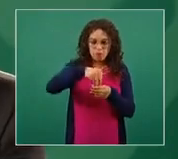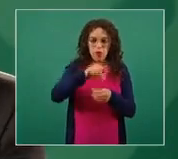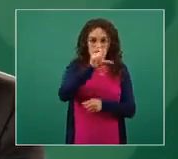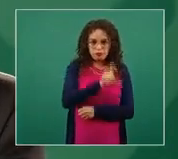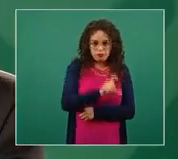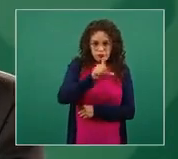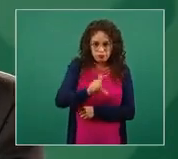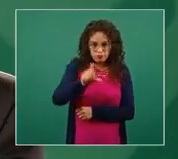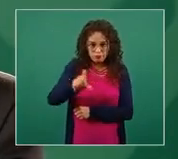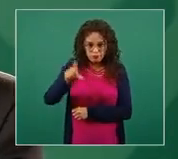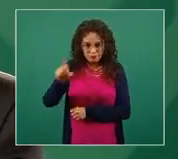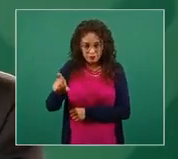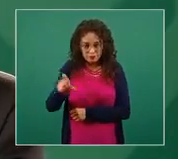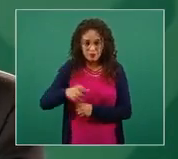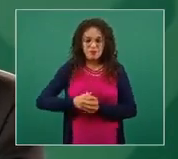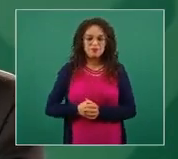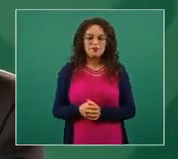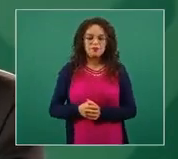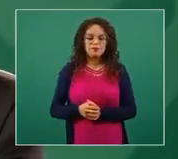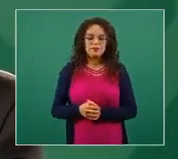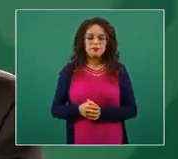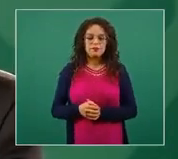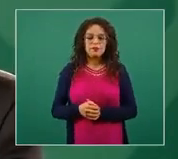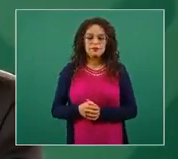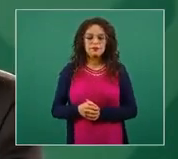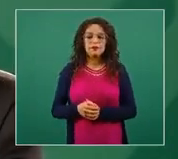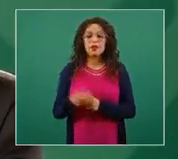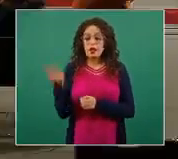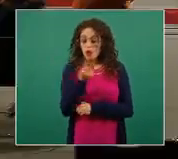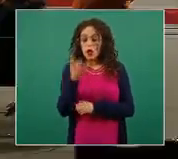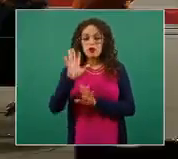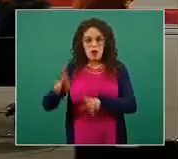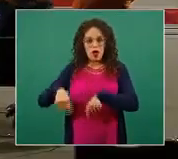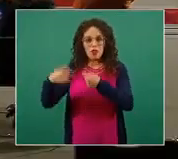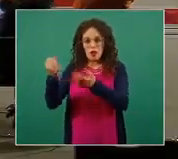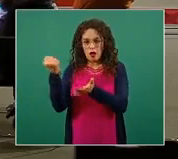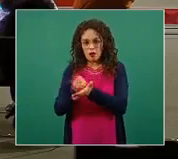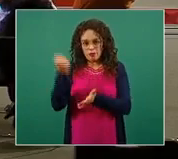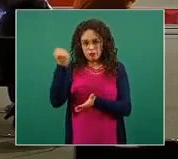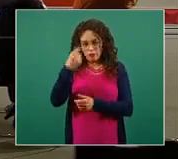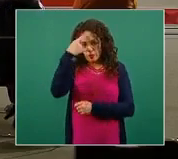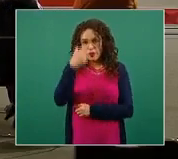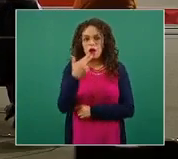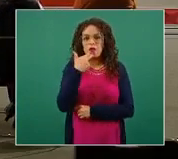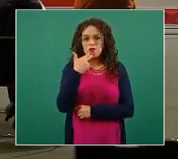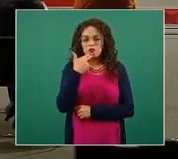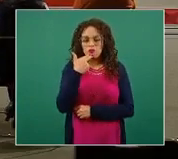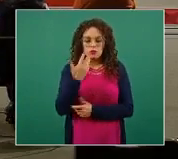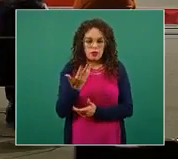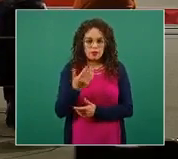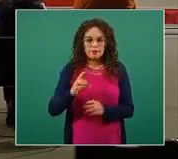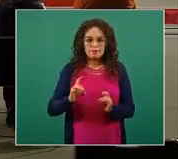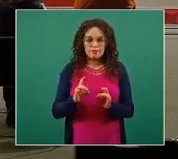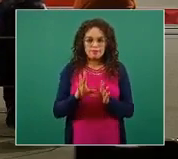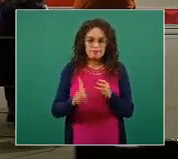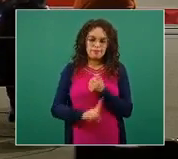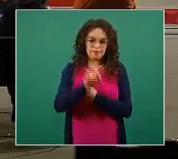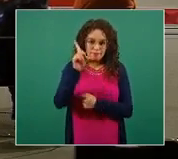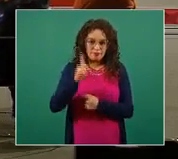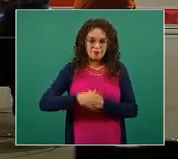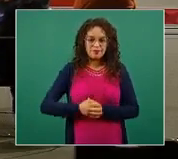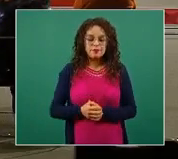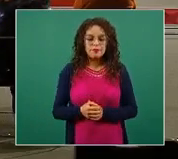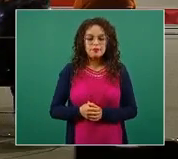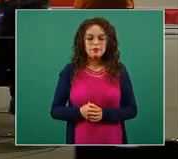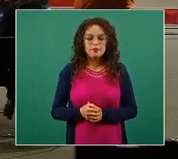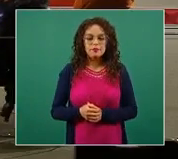ambas vacunas ya se les dio la autorización de uso de emergencia. Sí, gracias. Y una segunda, doctor. El canciller, la subsecretaria y